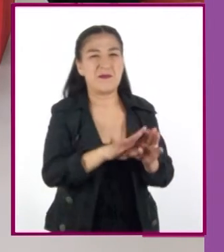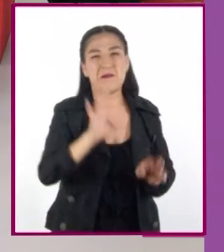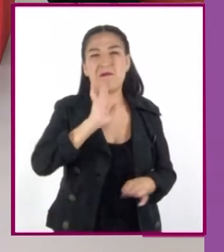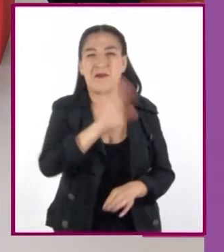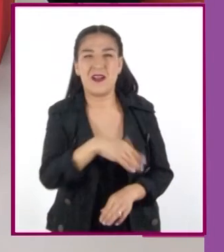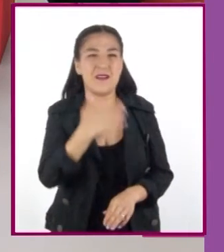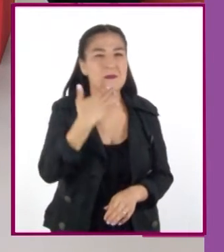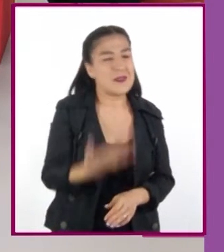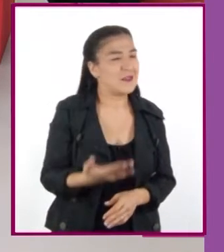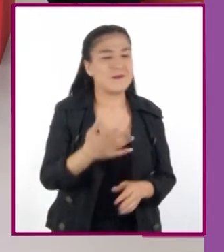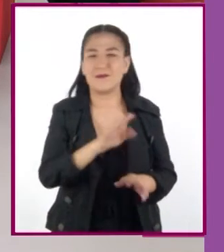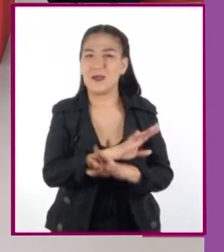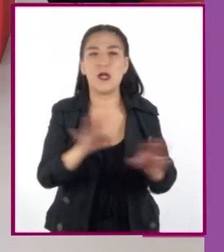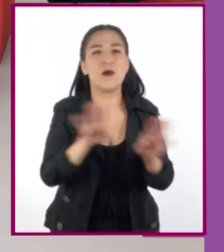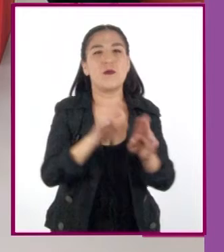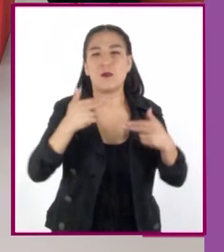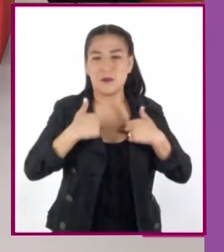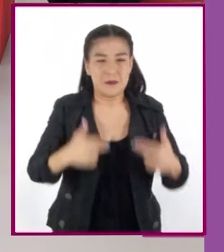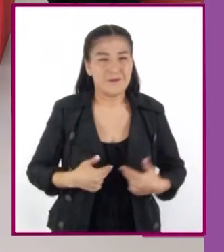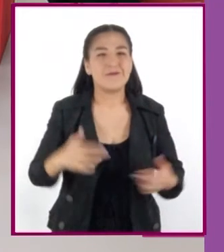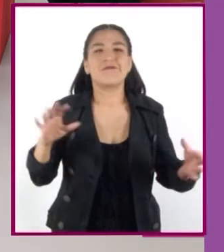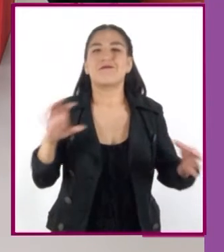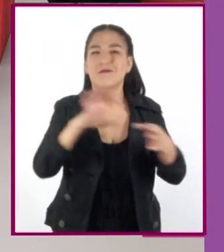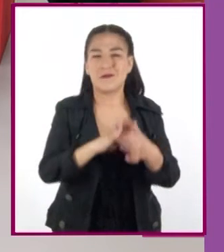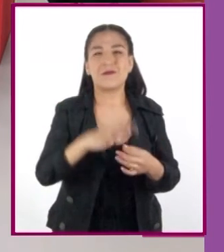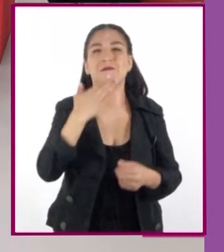nuestra posibilidad humana, es el camino.